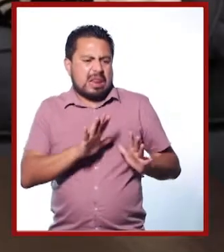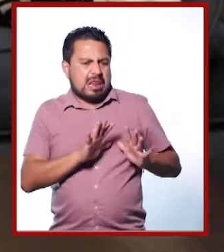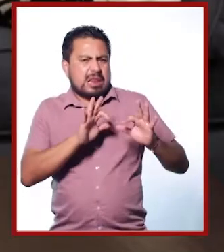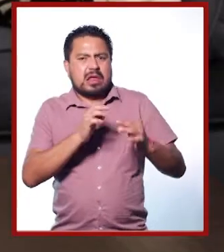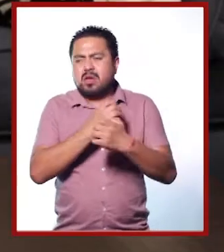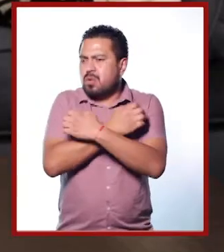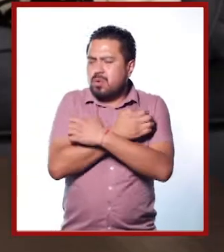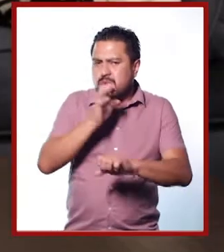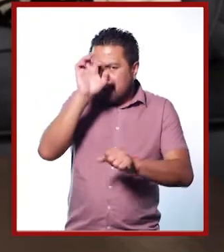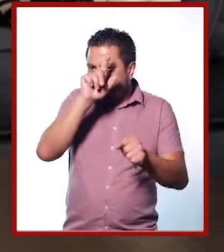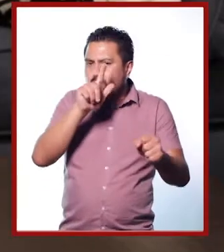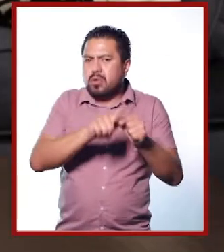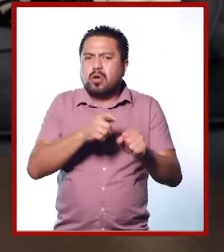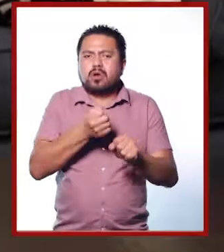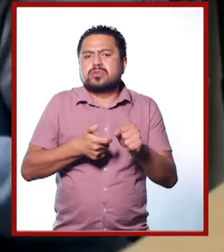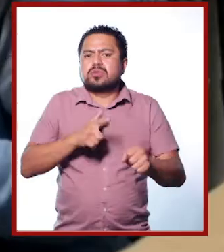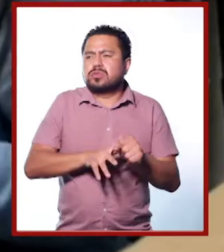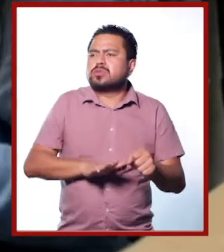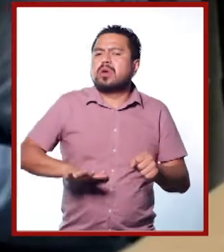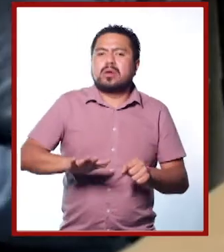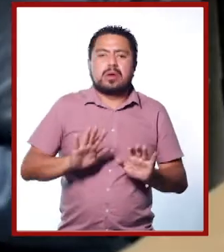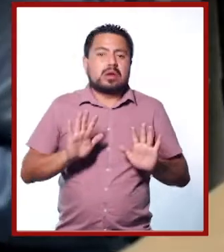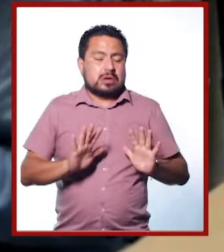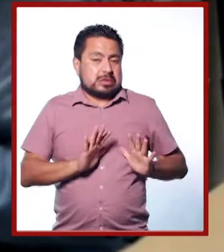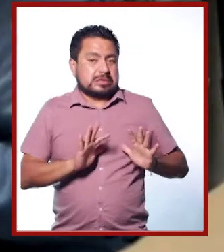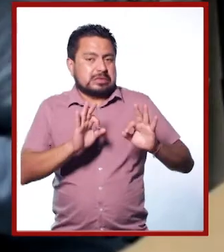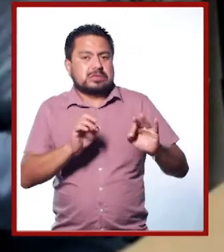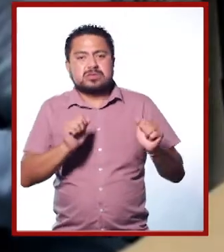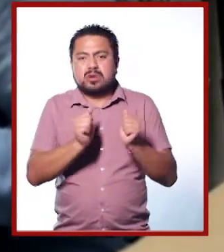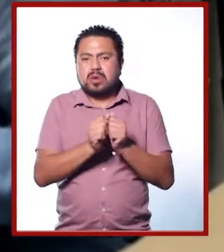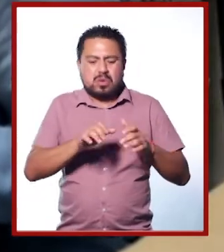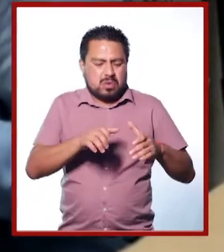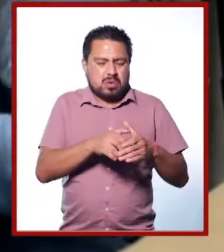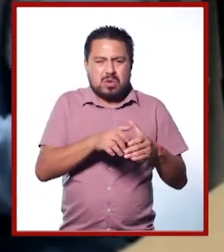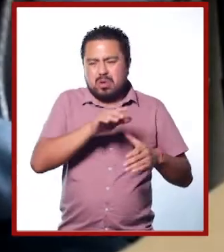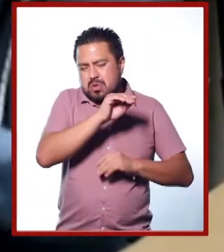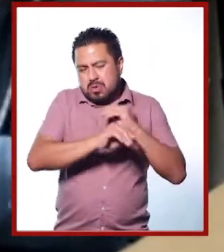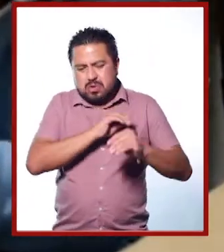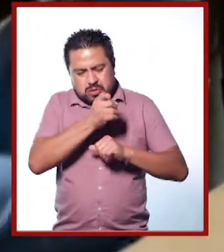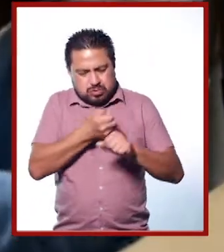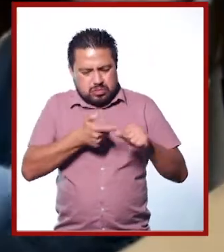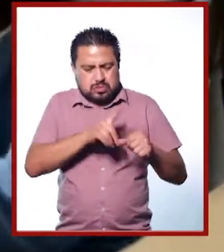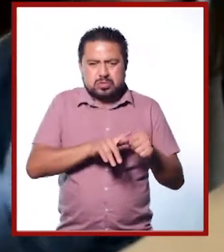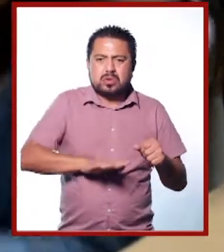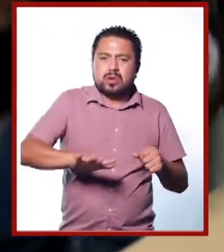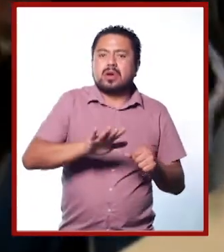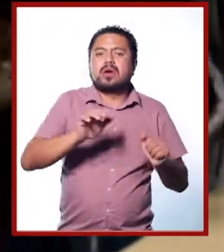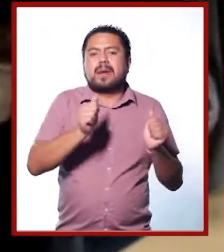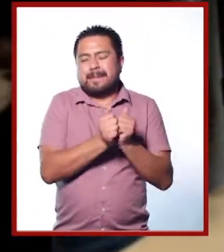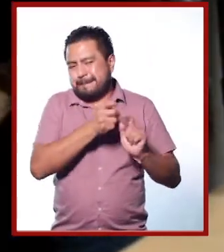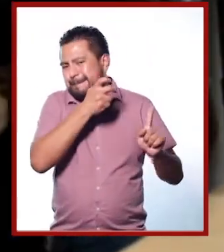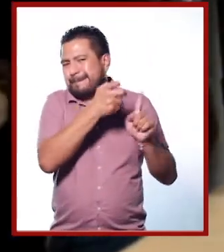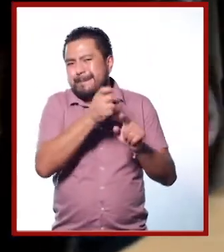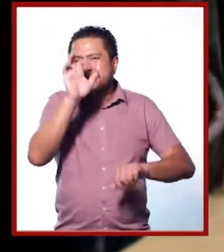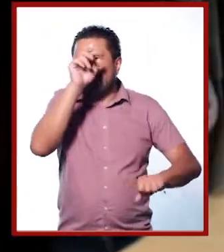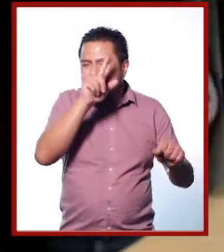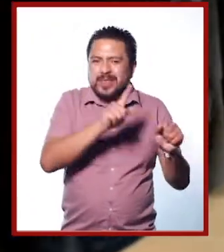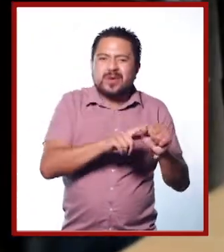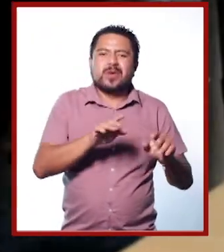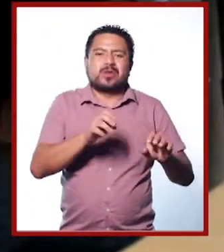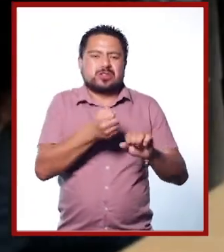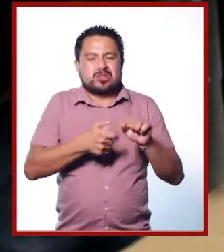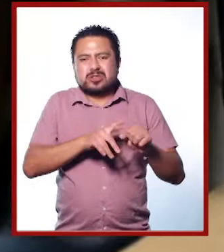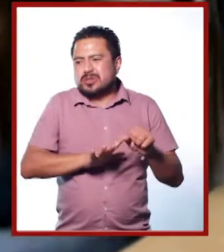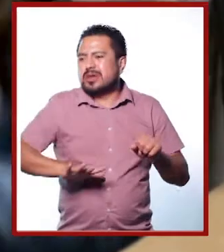origen? ¿Educativo, cultural o social? Bueno, pues el origen tiene que ver con toda una estructura social y con ello, bueno, pues tiene que ver la cultura,